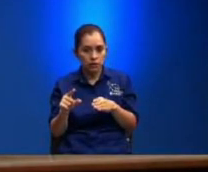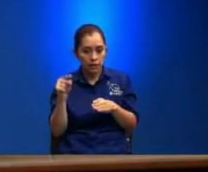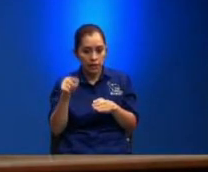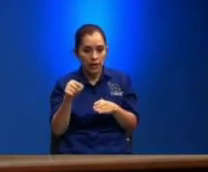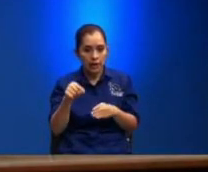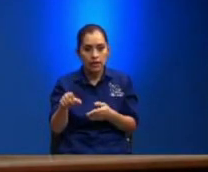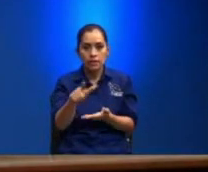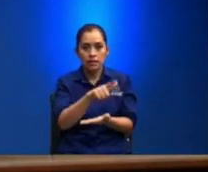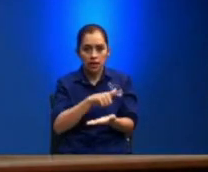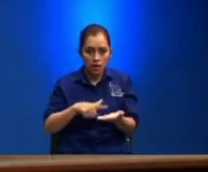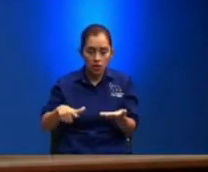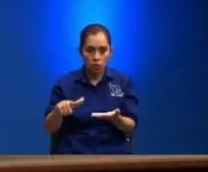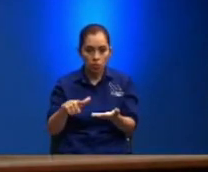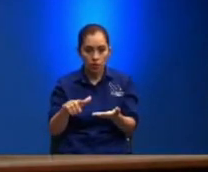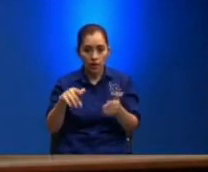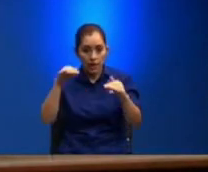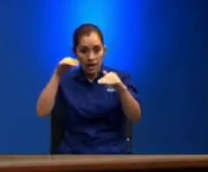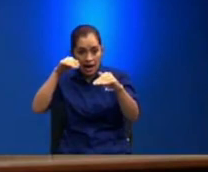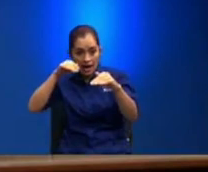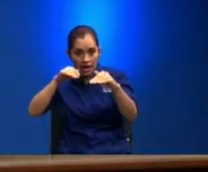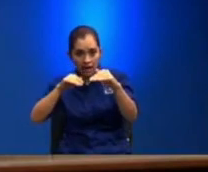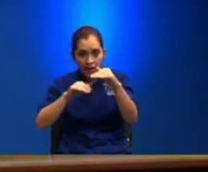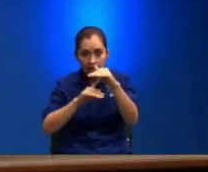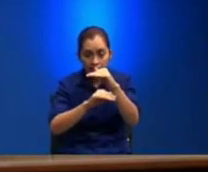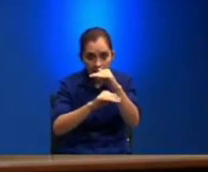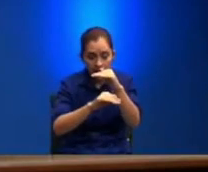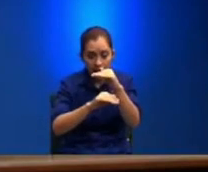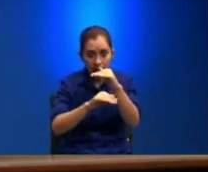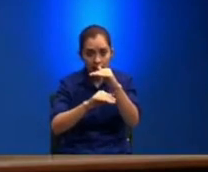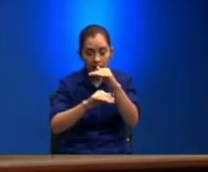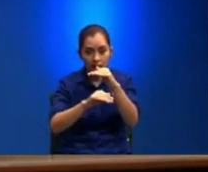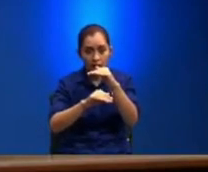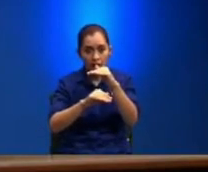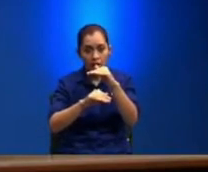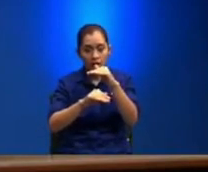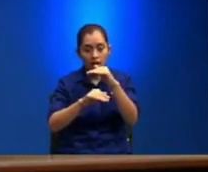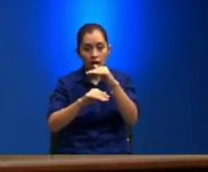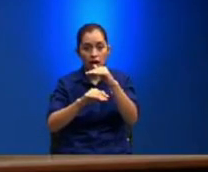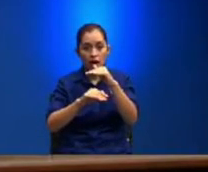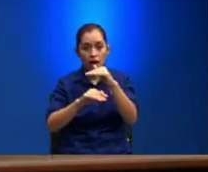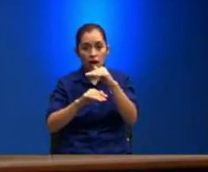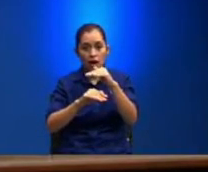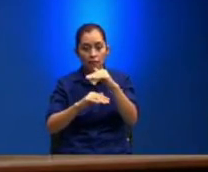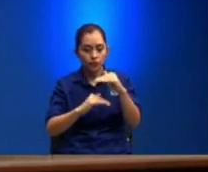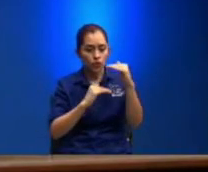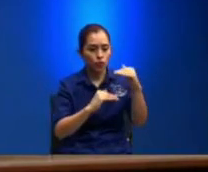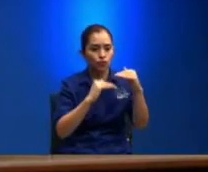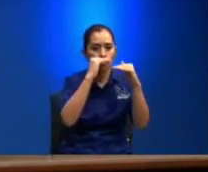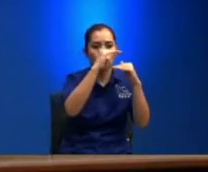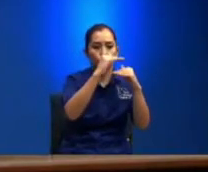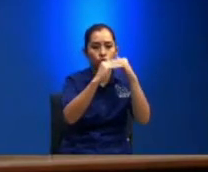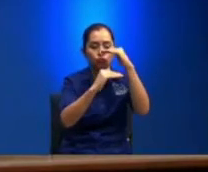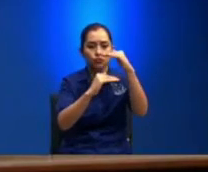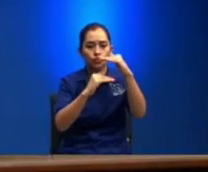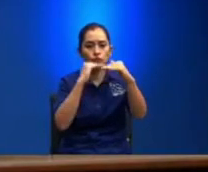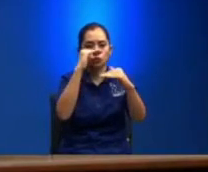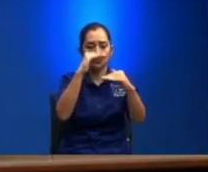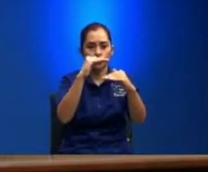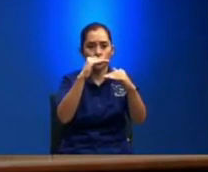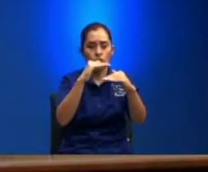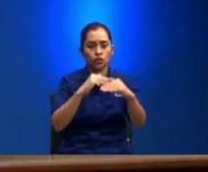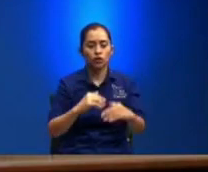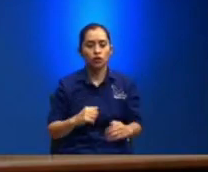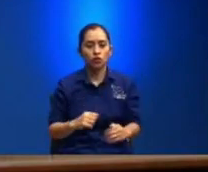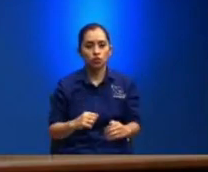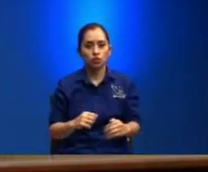estadio la entrada ellos habían construido una calavera gigantesca y